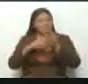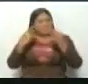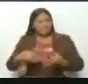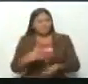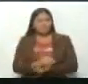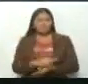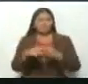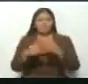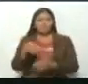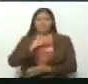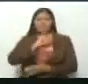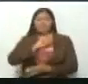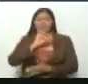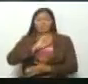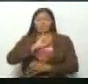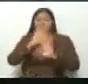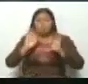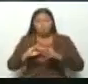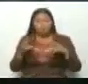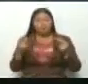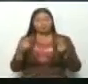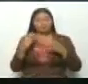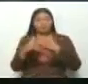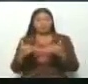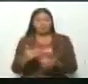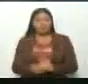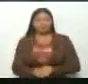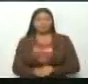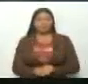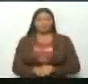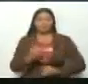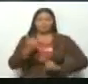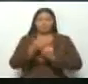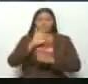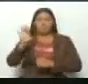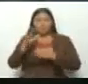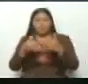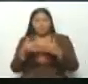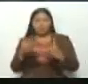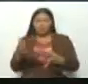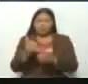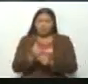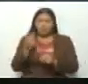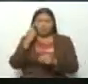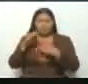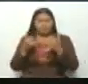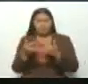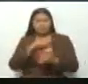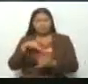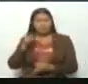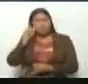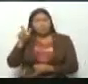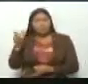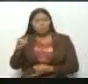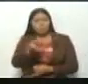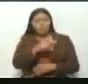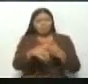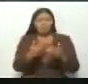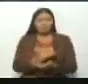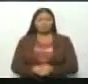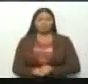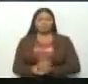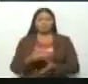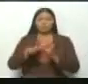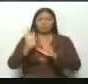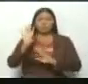pero además con identidad, una acción patriótica, una acción de soberanía, que rescata la estética de nuestro pueblo, pero sobre todo